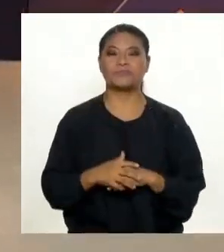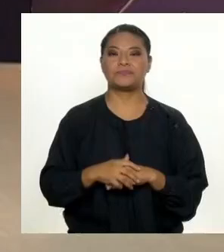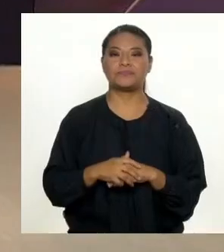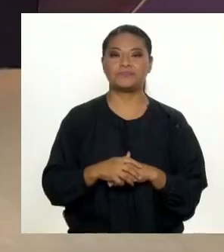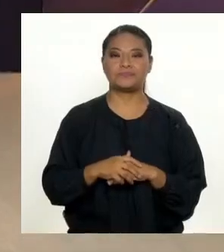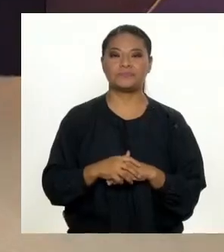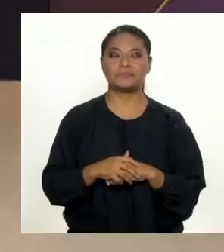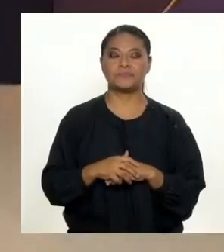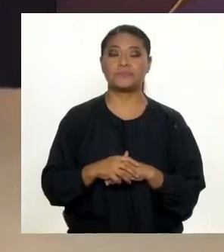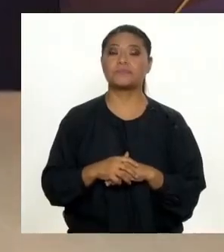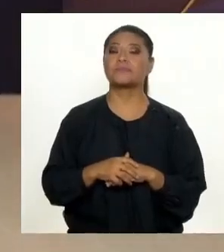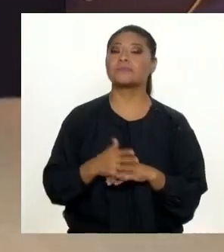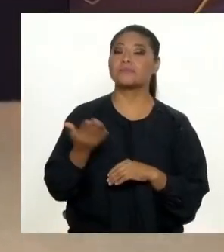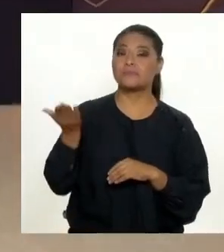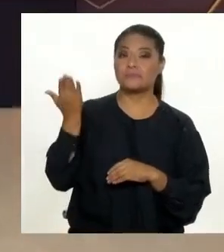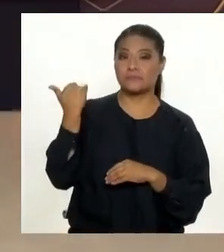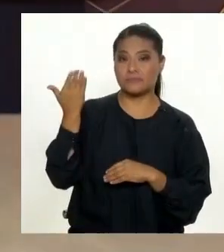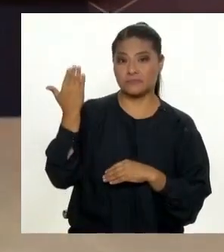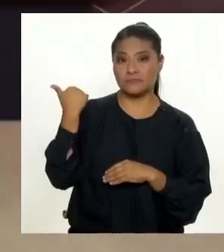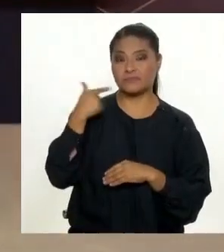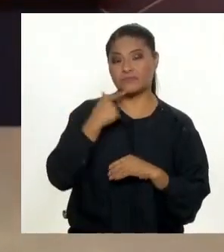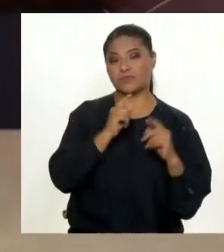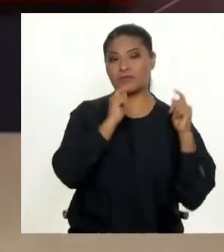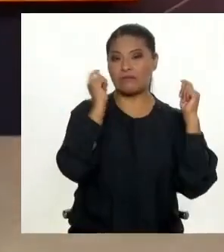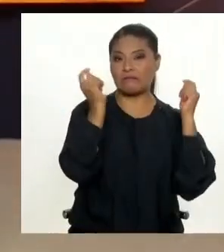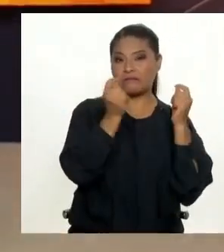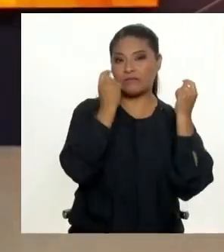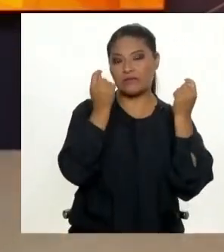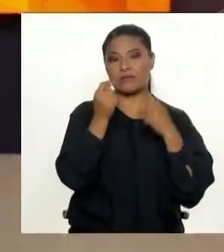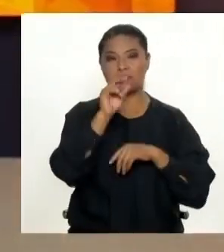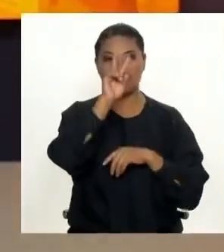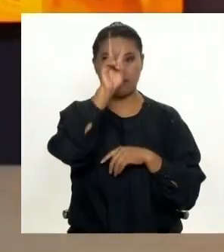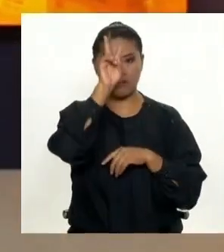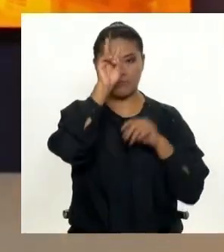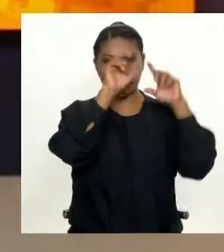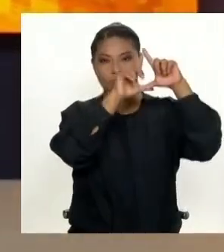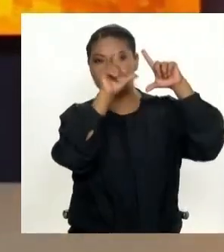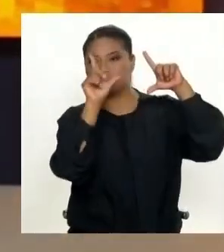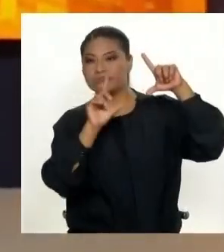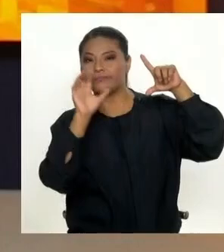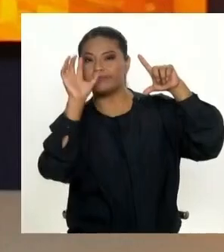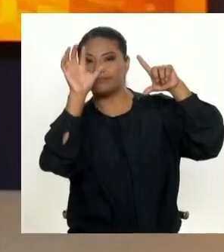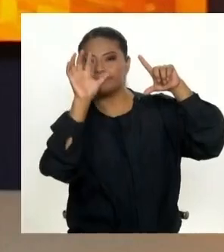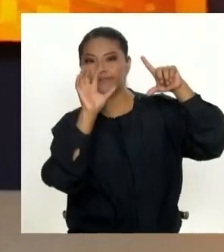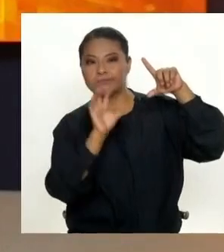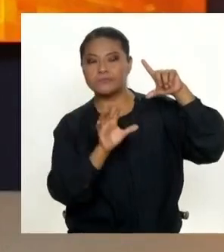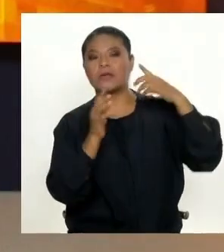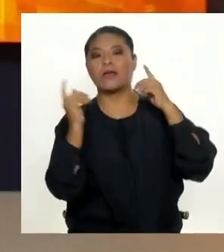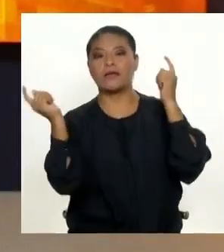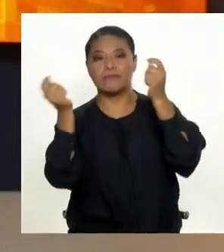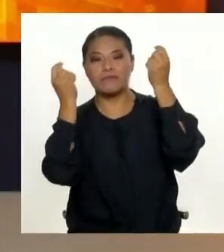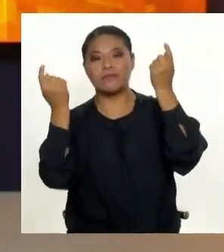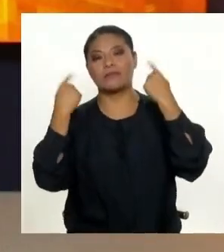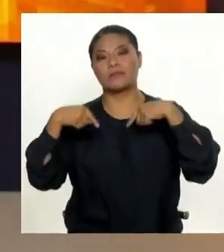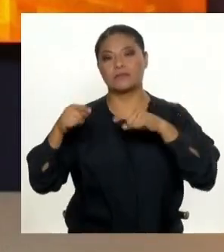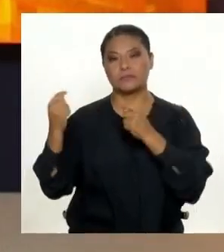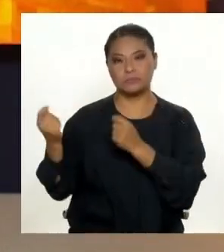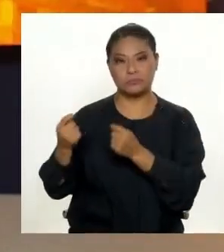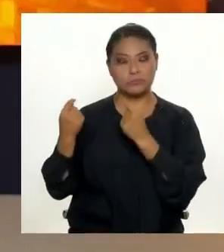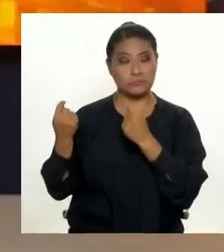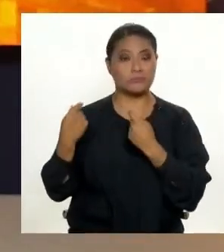comentábamos, Romy, hace unos minutos, con todas estas fiestas alrededor de este solsticio de invierno, que es lo que viene a ser a mitad